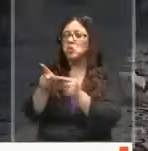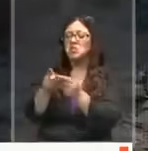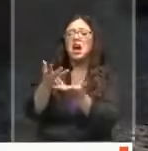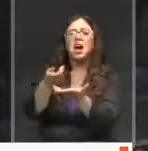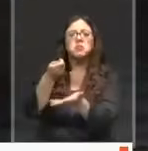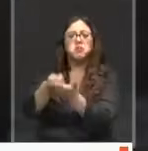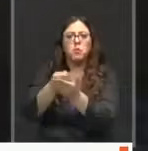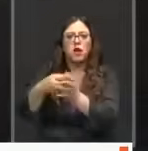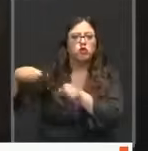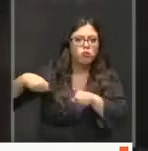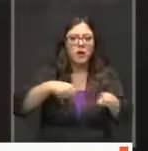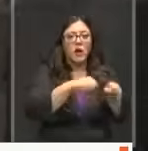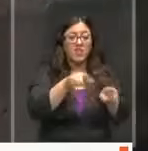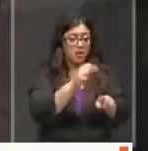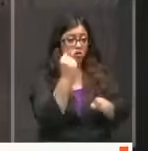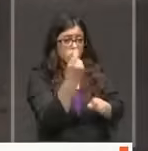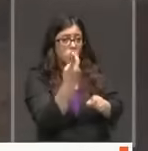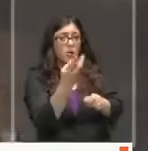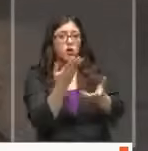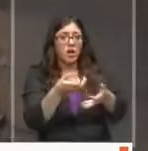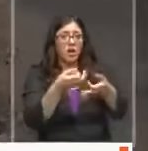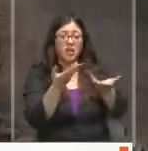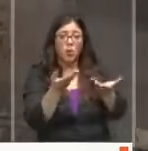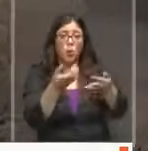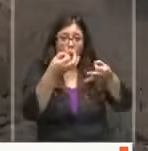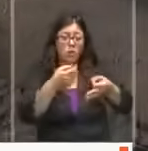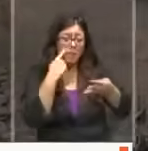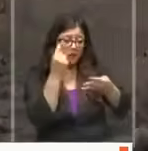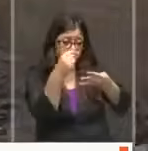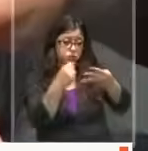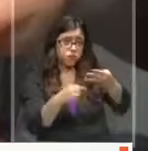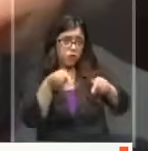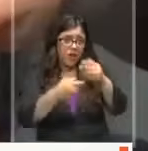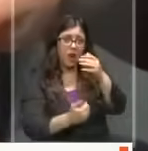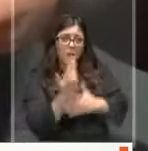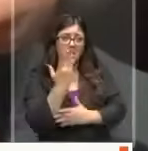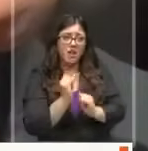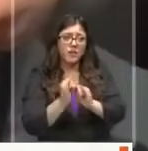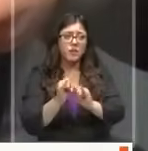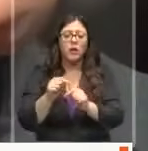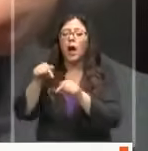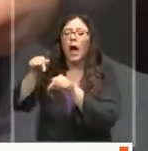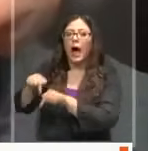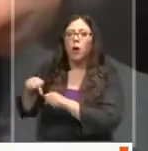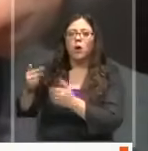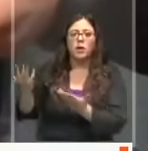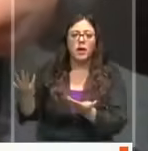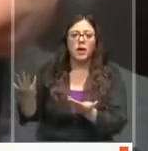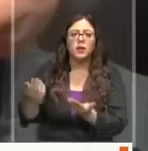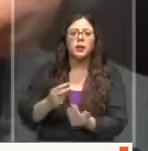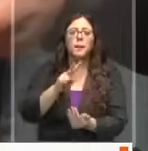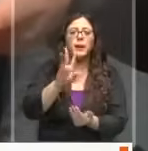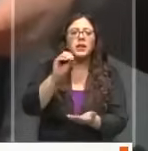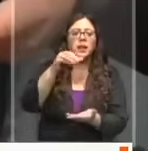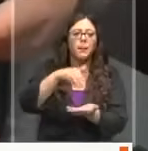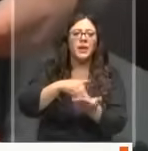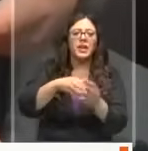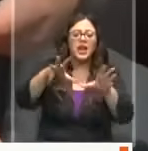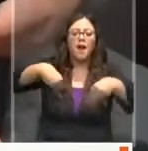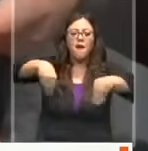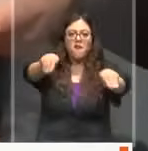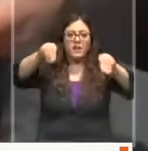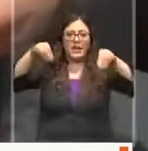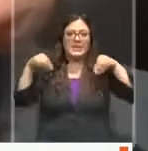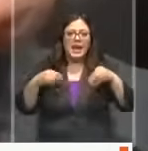Y a pesar de que estas cifras fueron las indicadas en el balance de esta mañana, hemos llegado ya con 20.000 frazadas, cerca